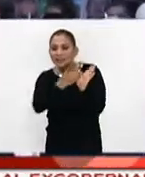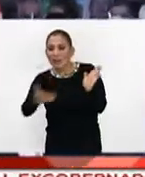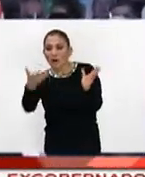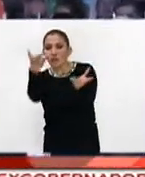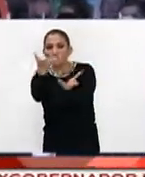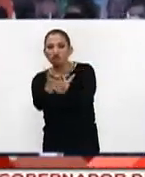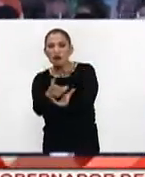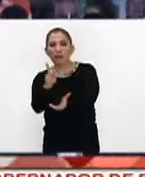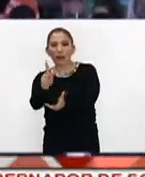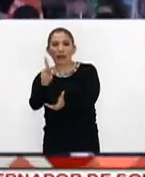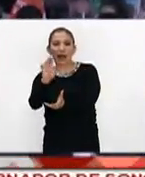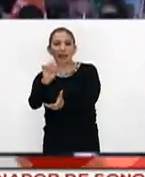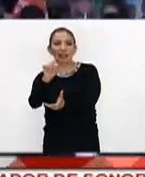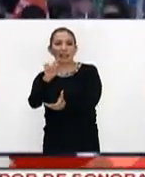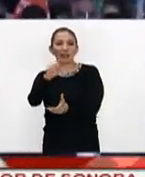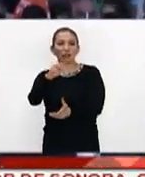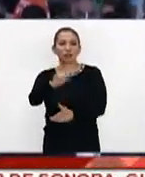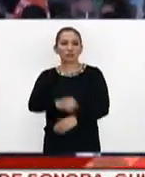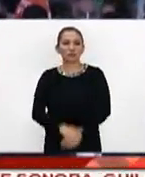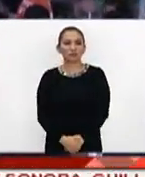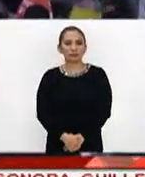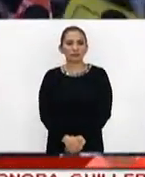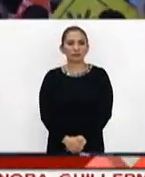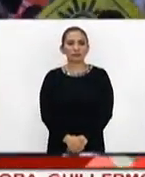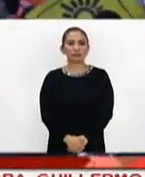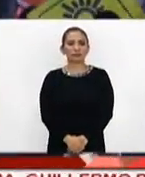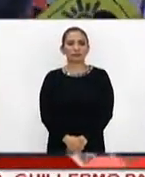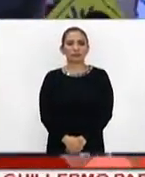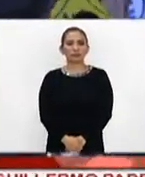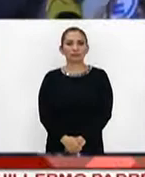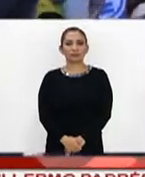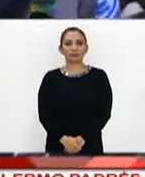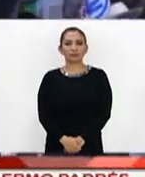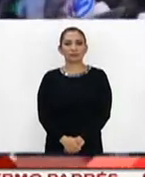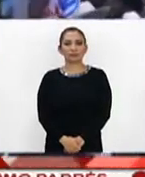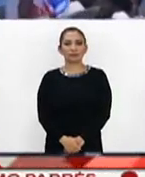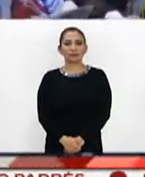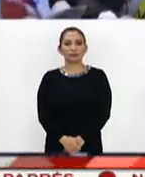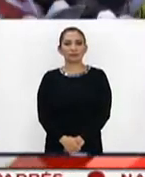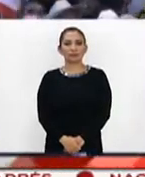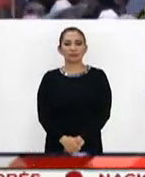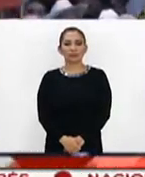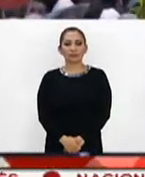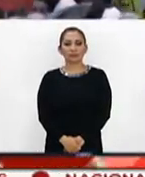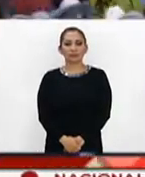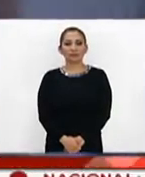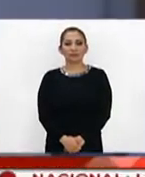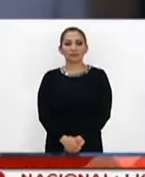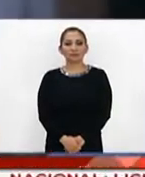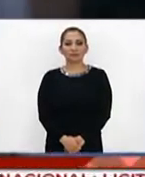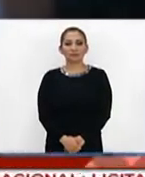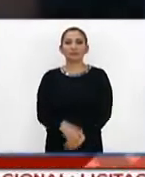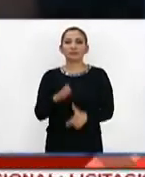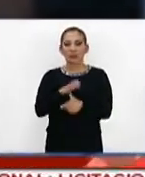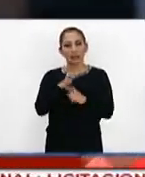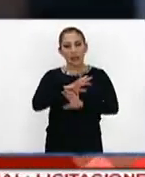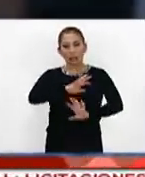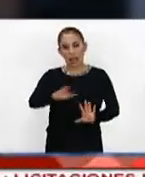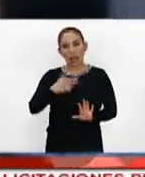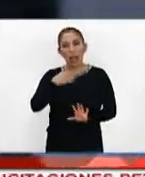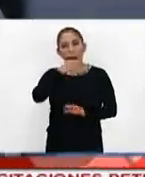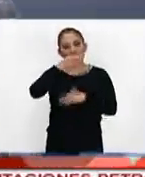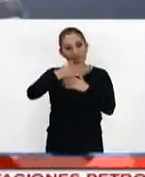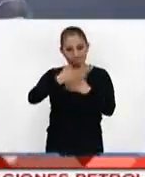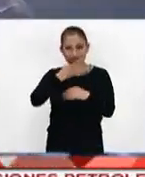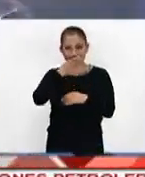inicio de las campañas electorales. Así es, un llamamiento, ya que